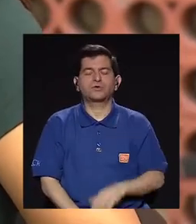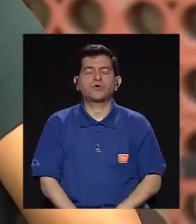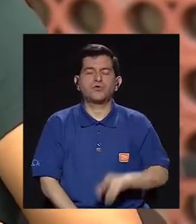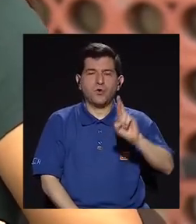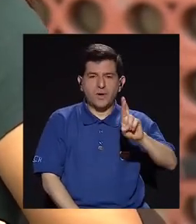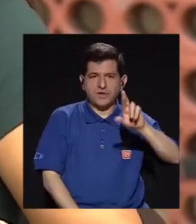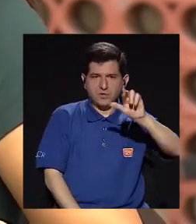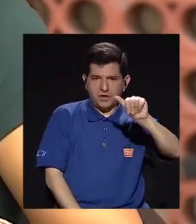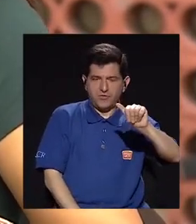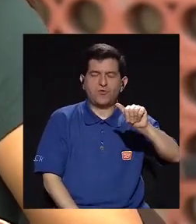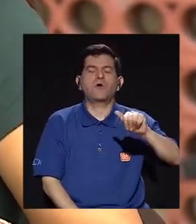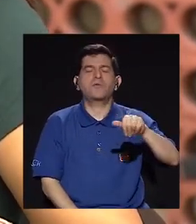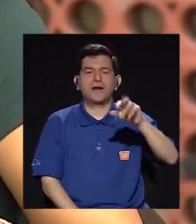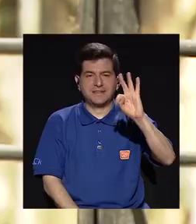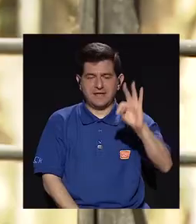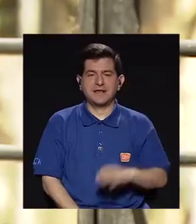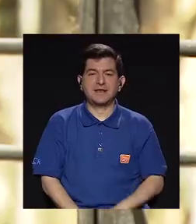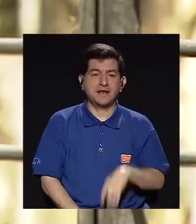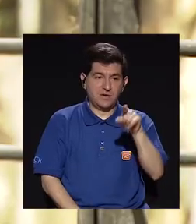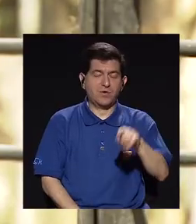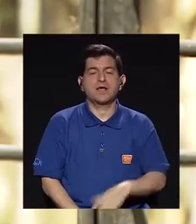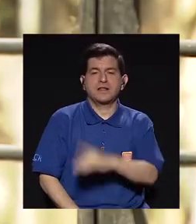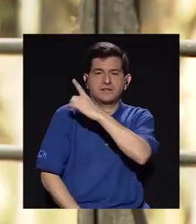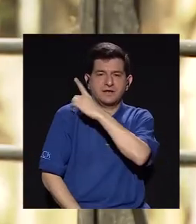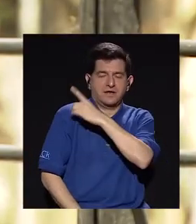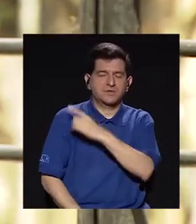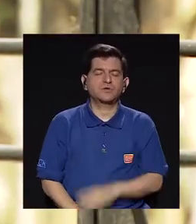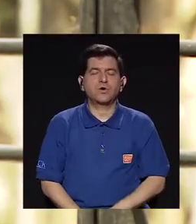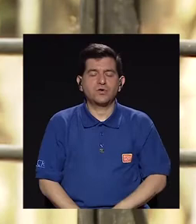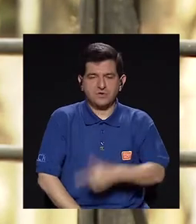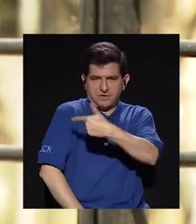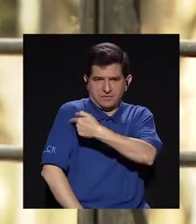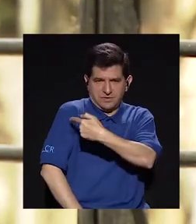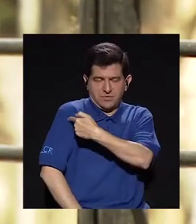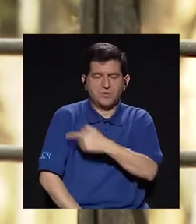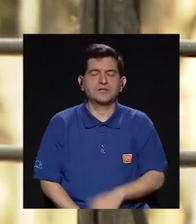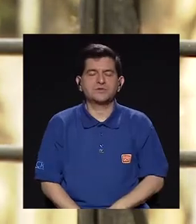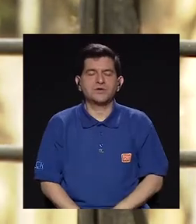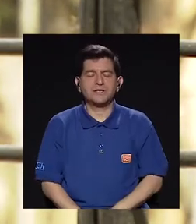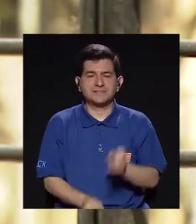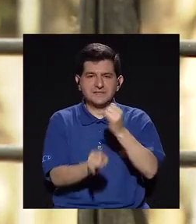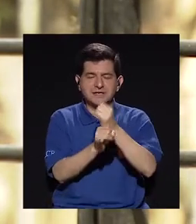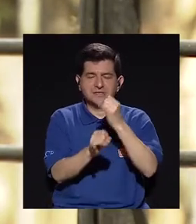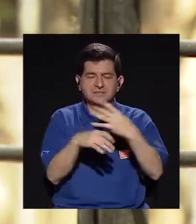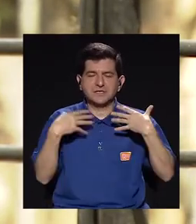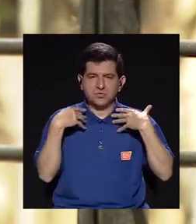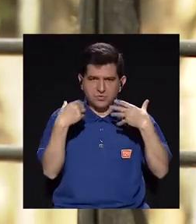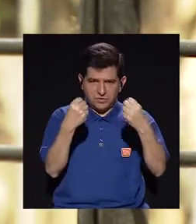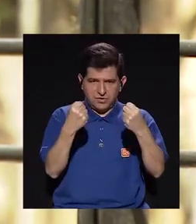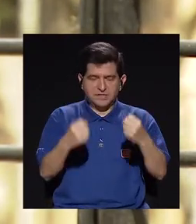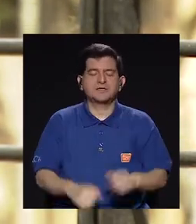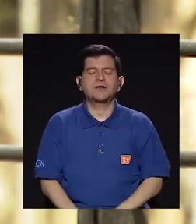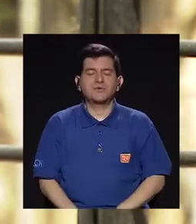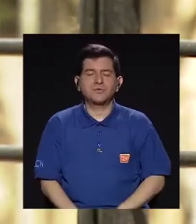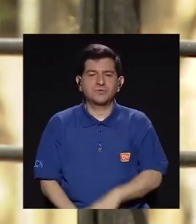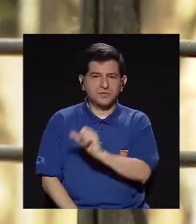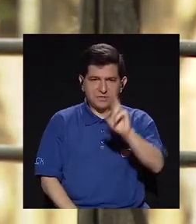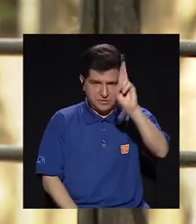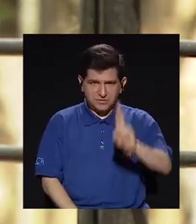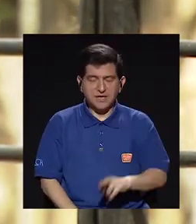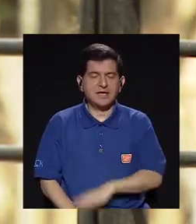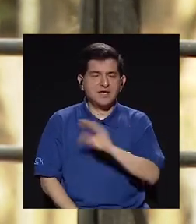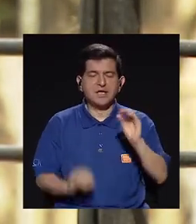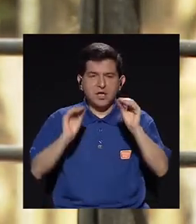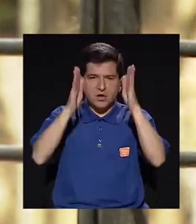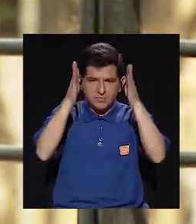Tijerino, coordinador de inmunizaciones del Ministerio de Salud de Costa Rica y docente de nuestra universidad